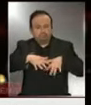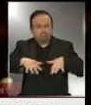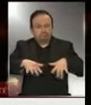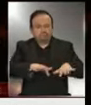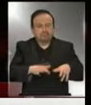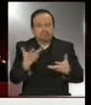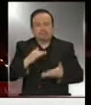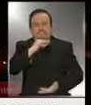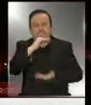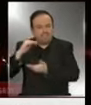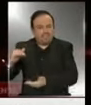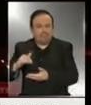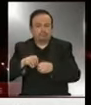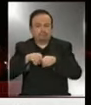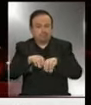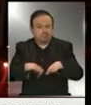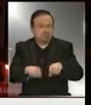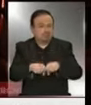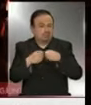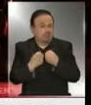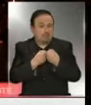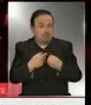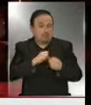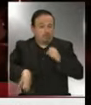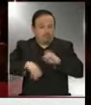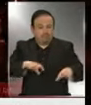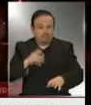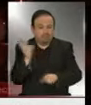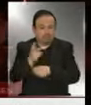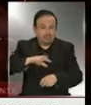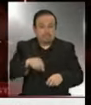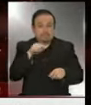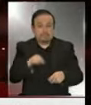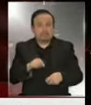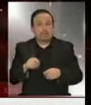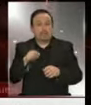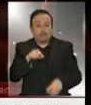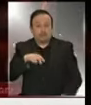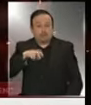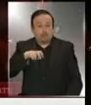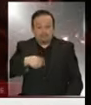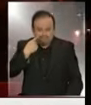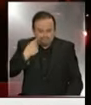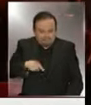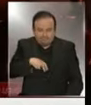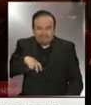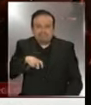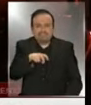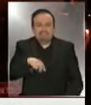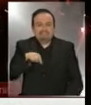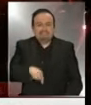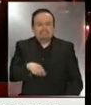interior, producto de las bebidas o cosas líquidas que botan a raíz de los saqueos. Es por eso que esta persona tampoco midió las consecuencias ni